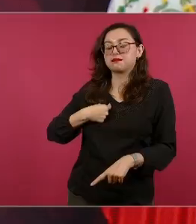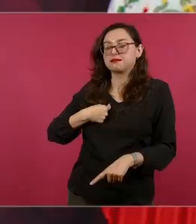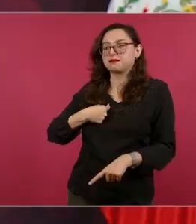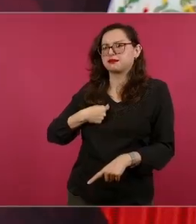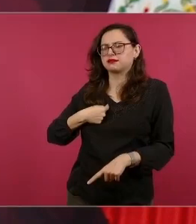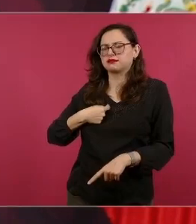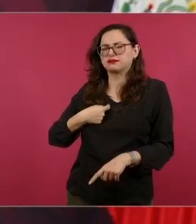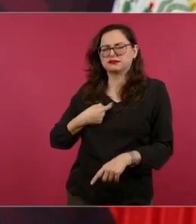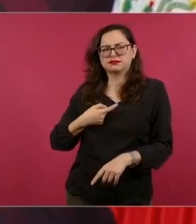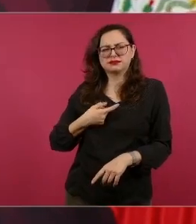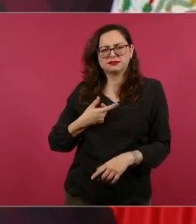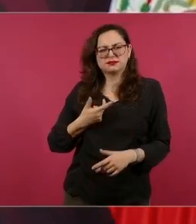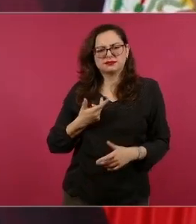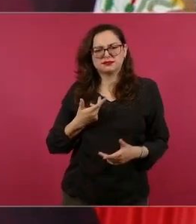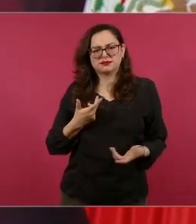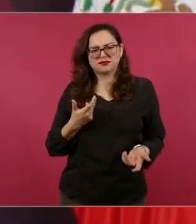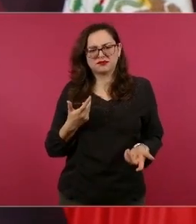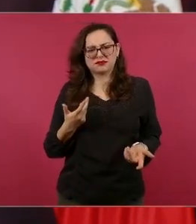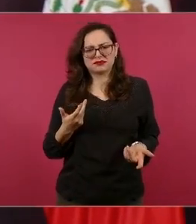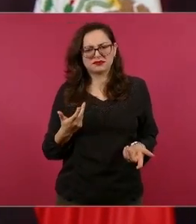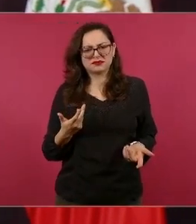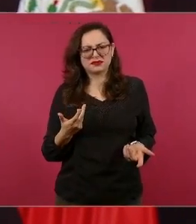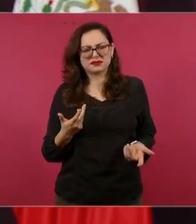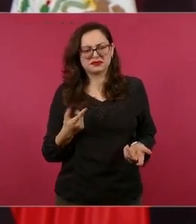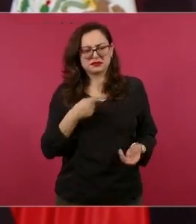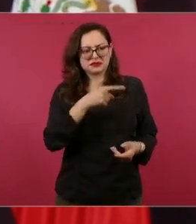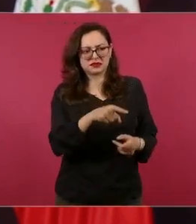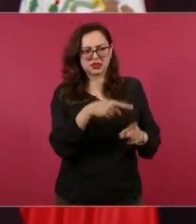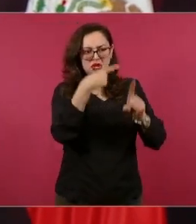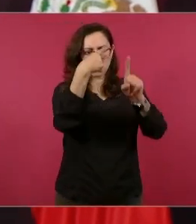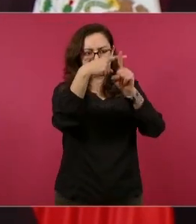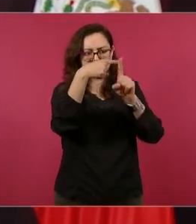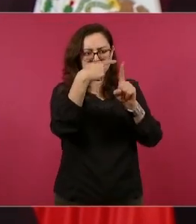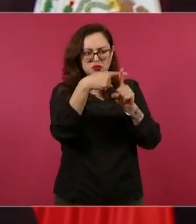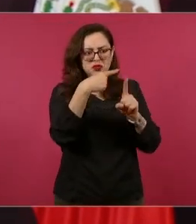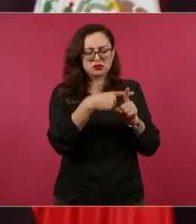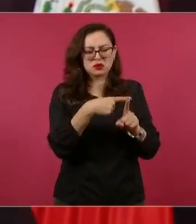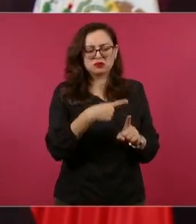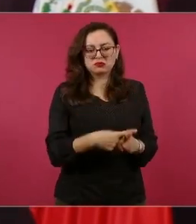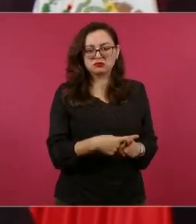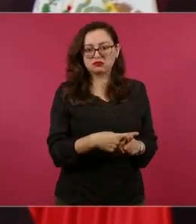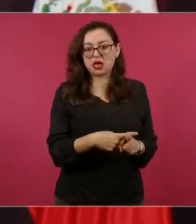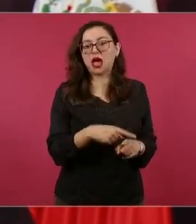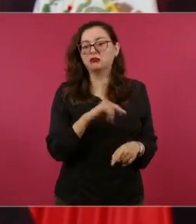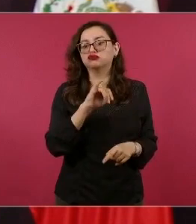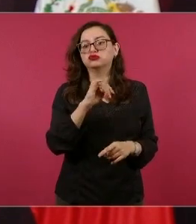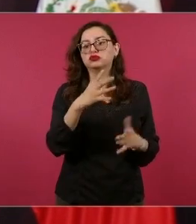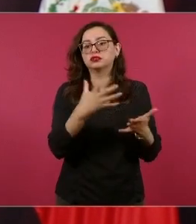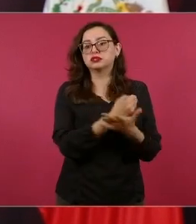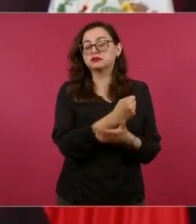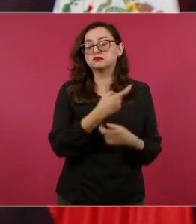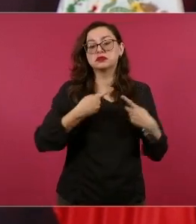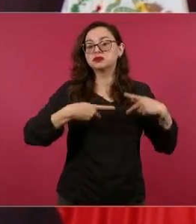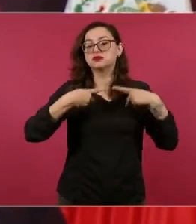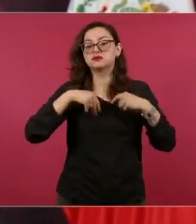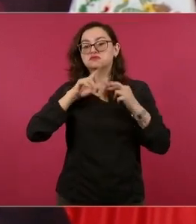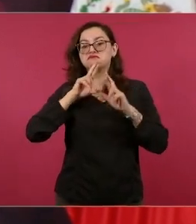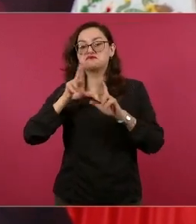Entonces lo sumaban, entonces ganaban.